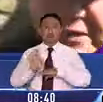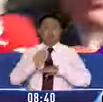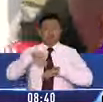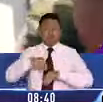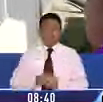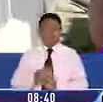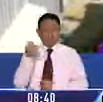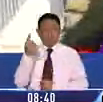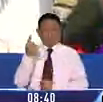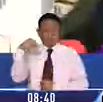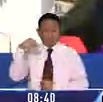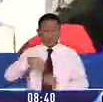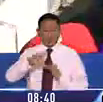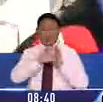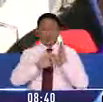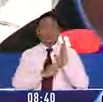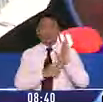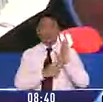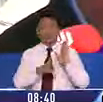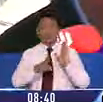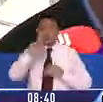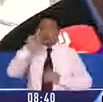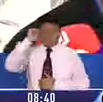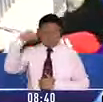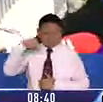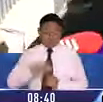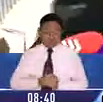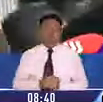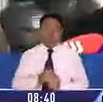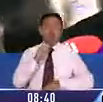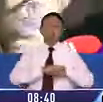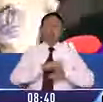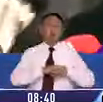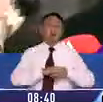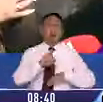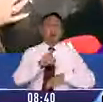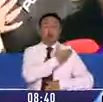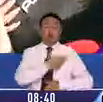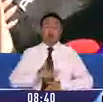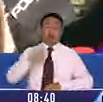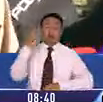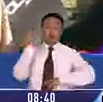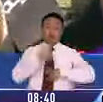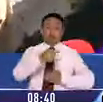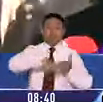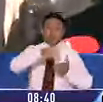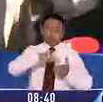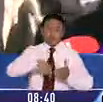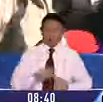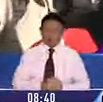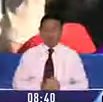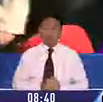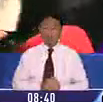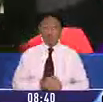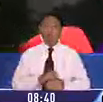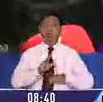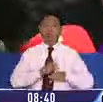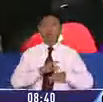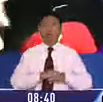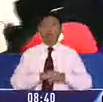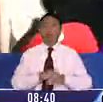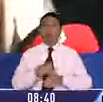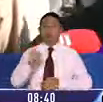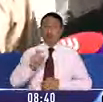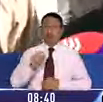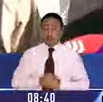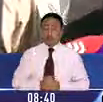tema que está en la Constitución y no olvidemos que la causal por la que toma el presidente el decreto obviamente es una que no necesita un dictamen